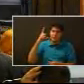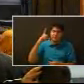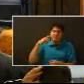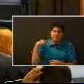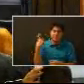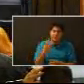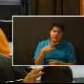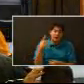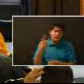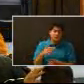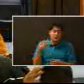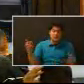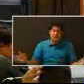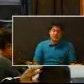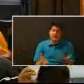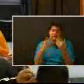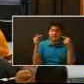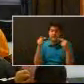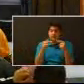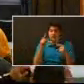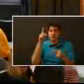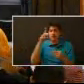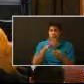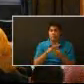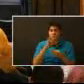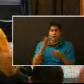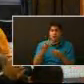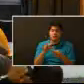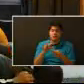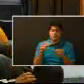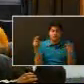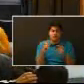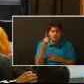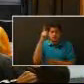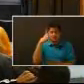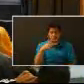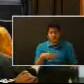aquello que se ha levantado en contra de tu pueblo, en contra